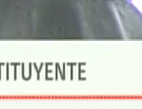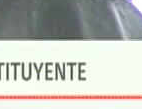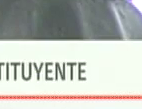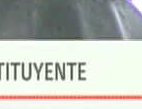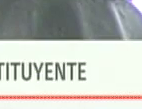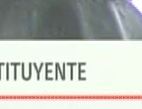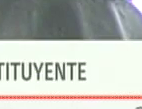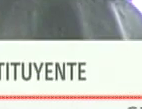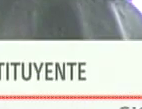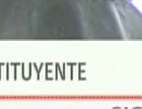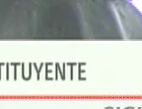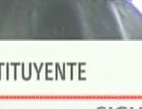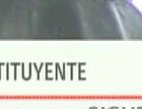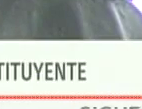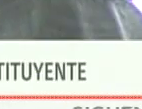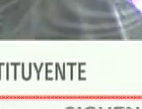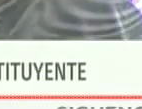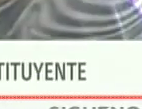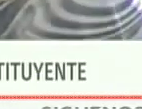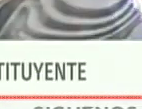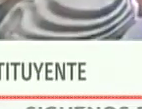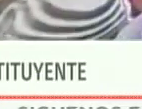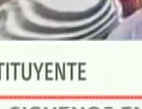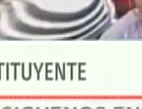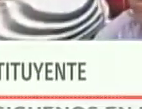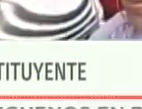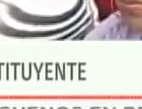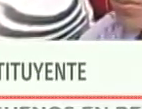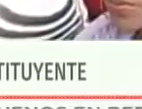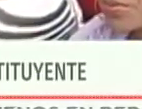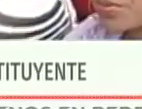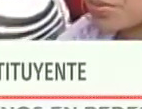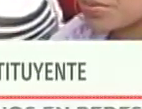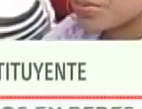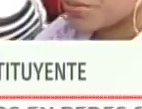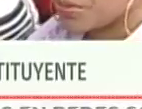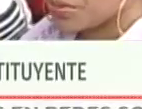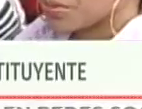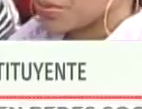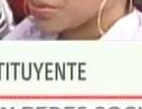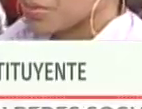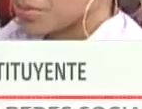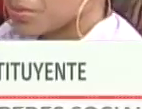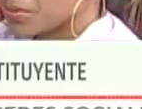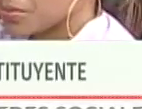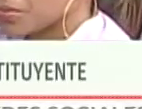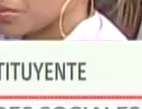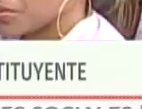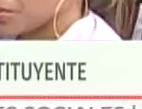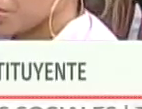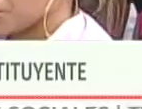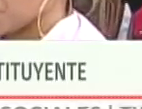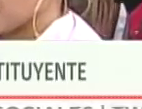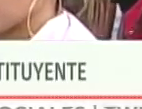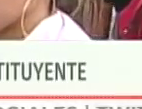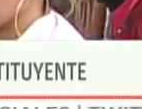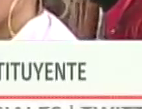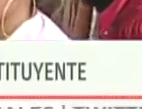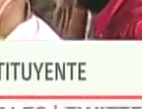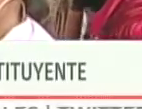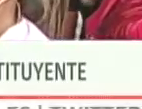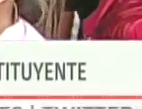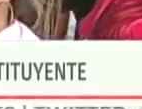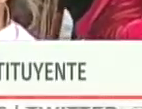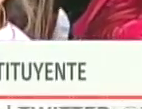manejarse con mayor eficiencia, presentándola al mundo como la República de Colombia, con una bandera,